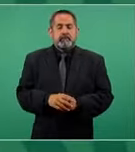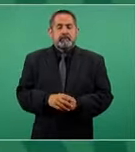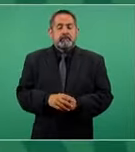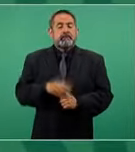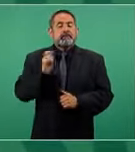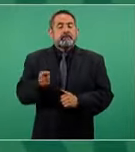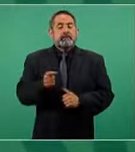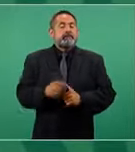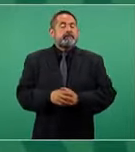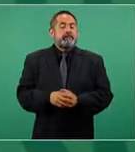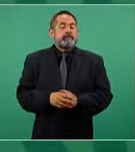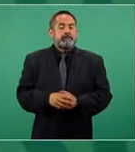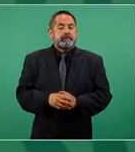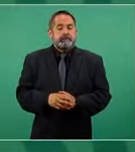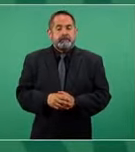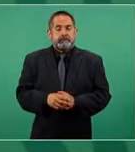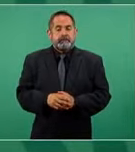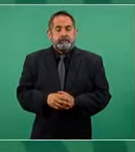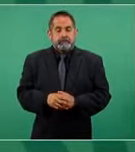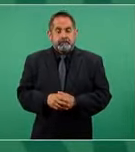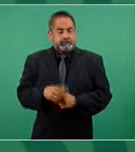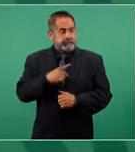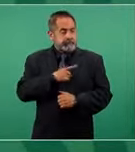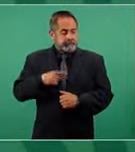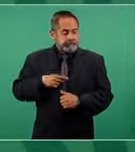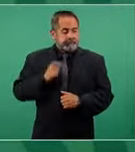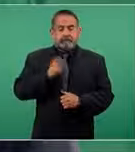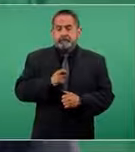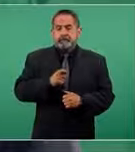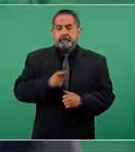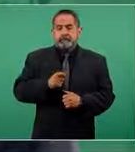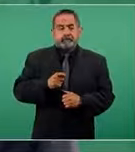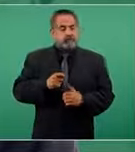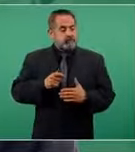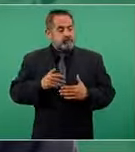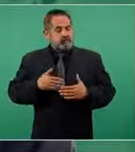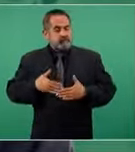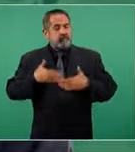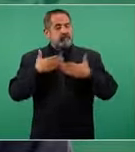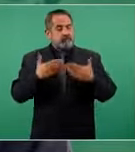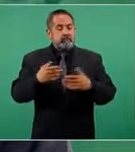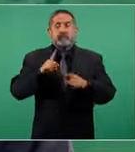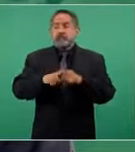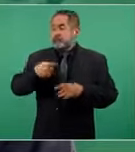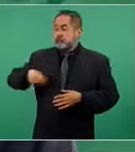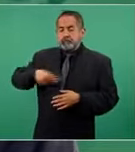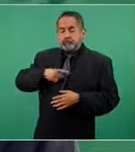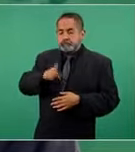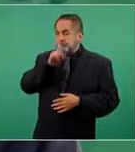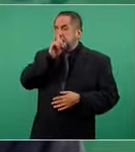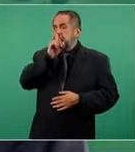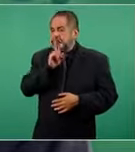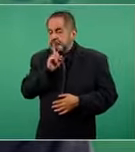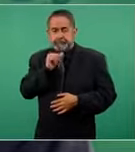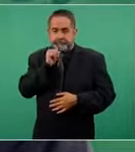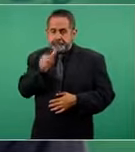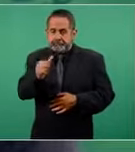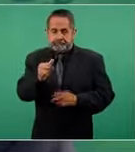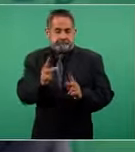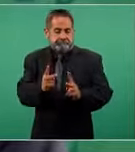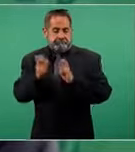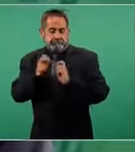de que se tenga confianza, que nosotros no mentimos, no